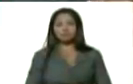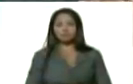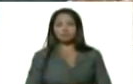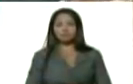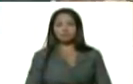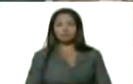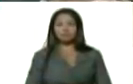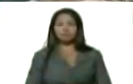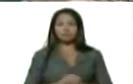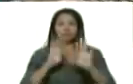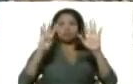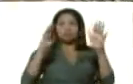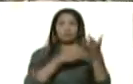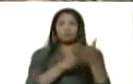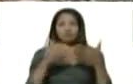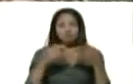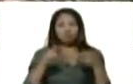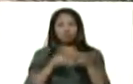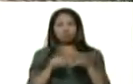9 millones.